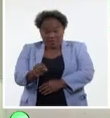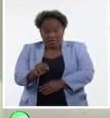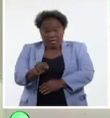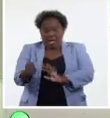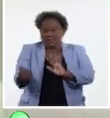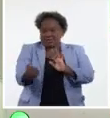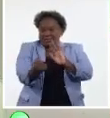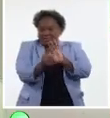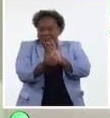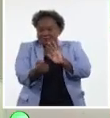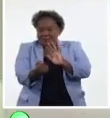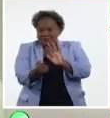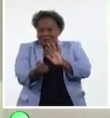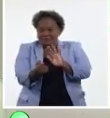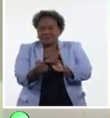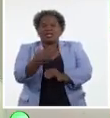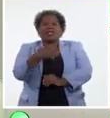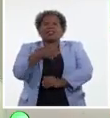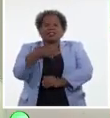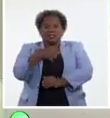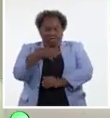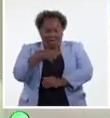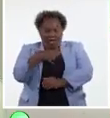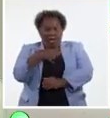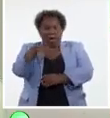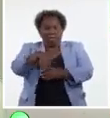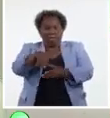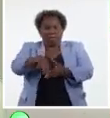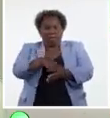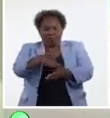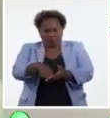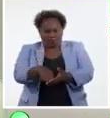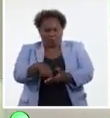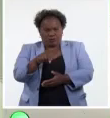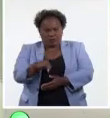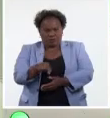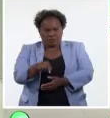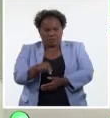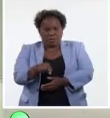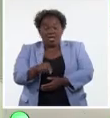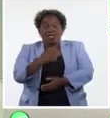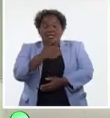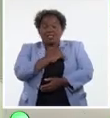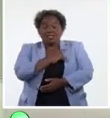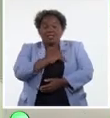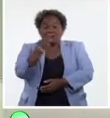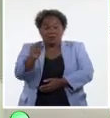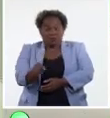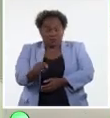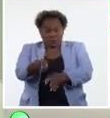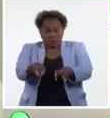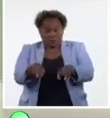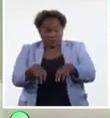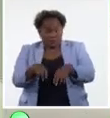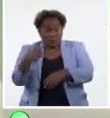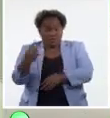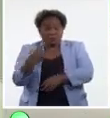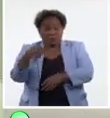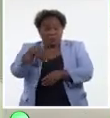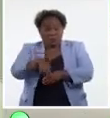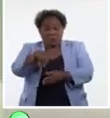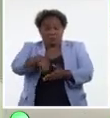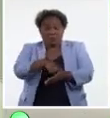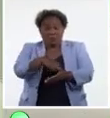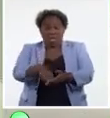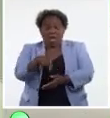aprobado que cuenten con el voto popular los diputados a la asamblea nacional de poder popular o sea ahora